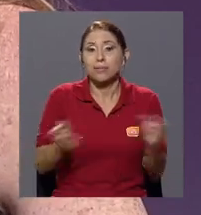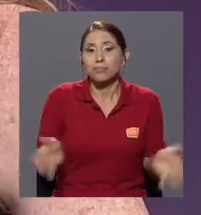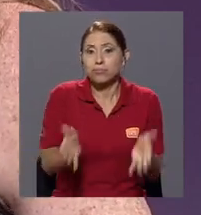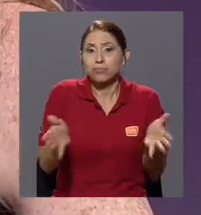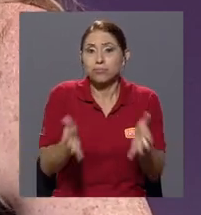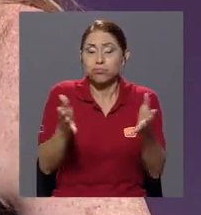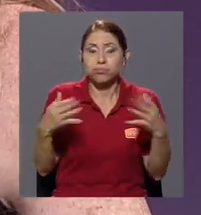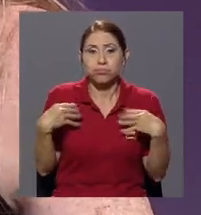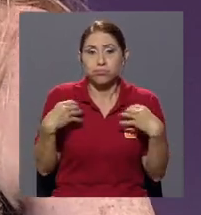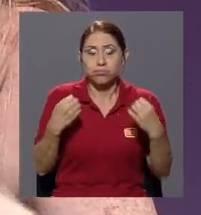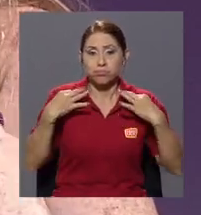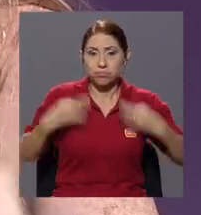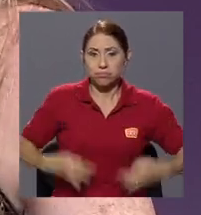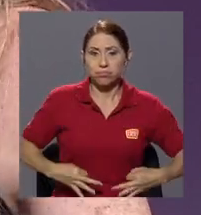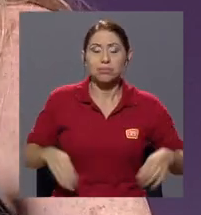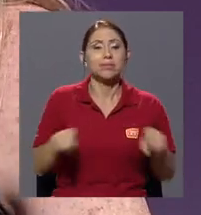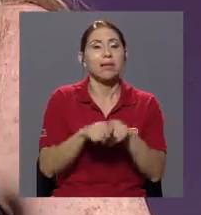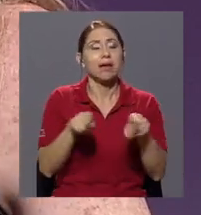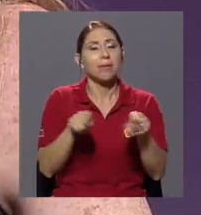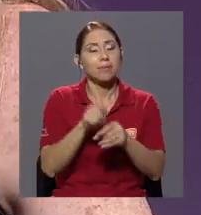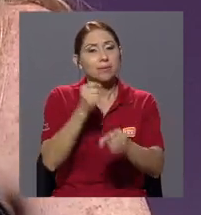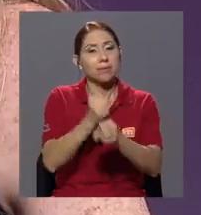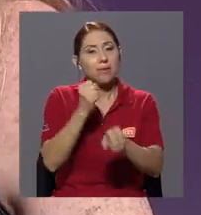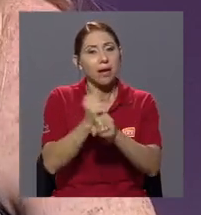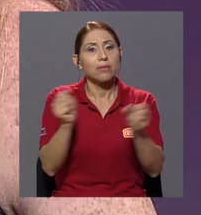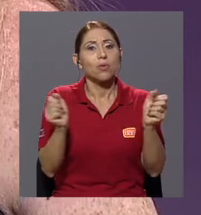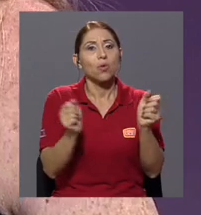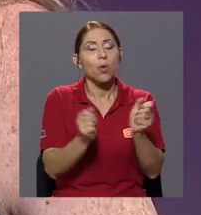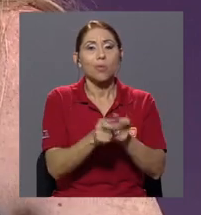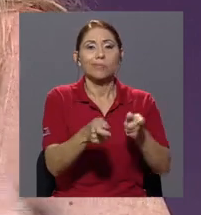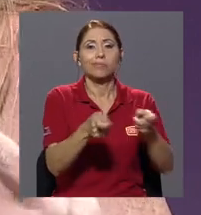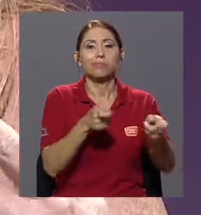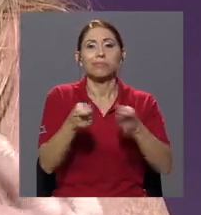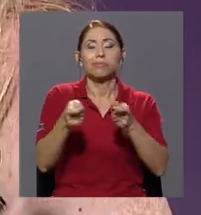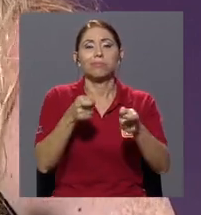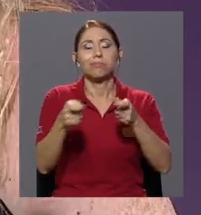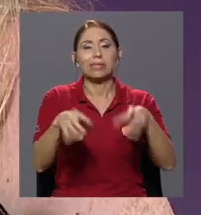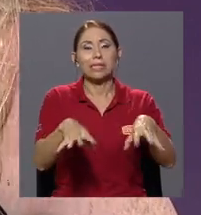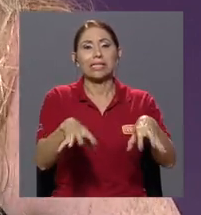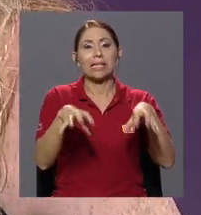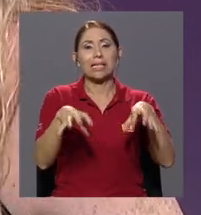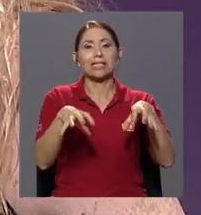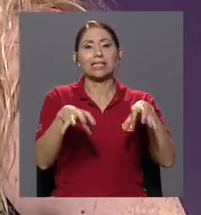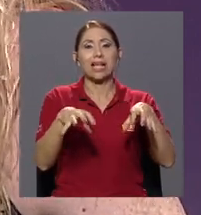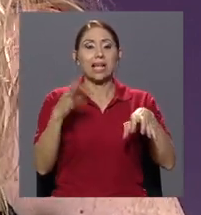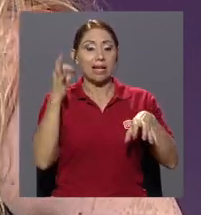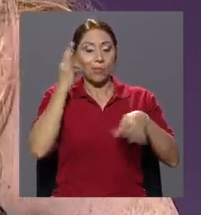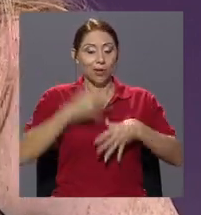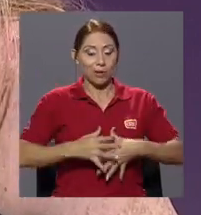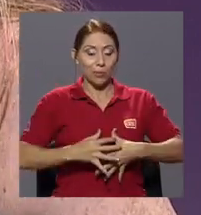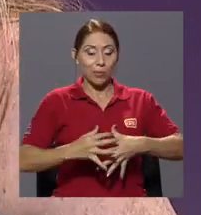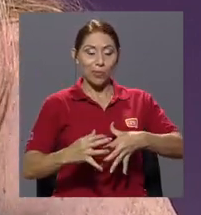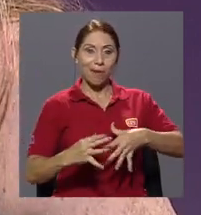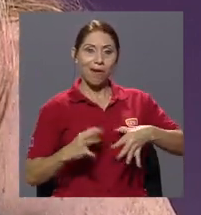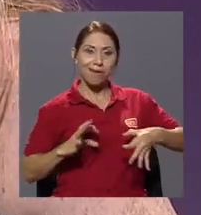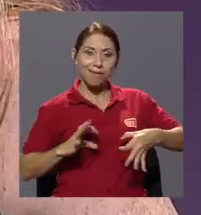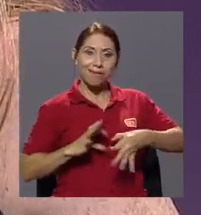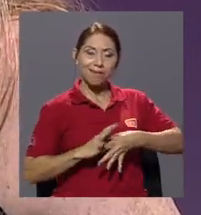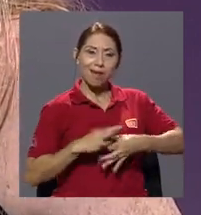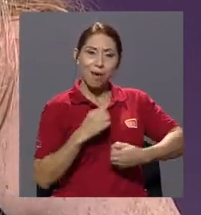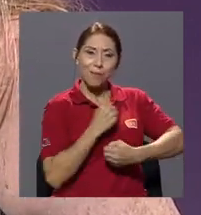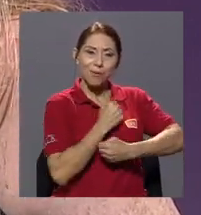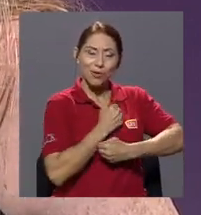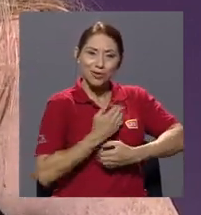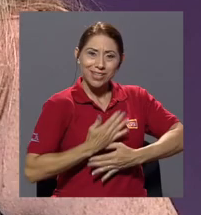embarazo además de promover salud física están también trabajando el manejo de estrés la conexión amorosa con su bebé